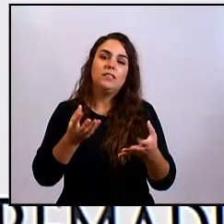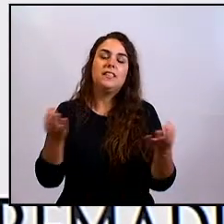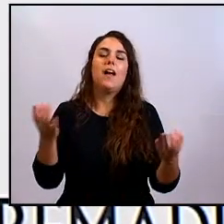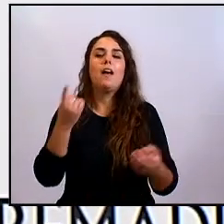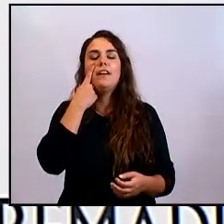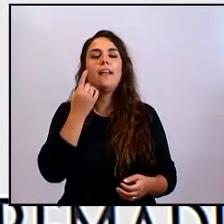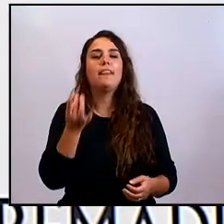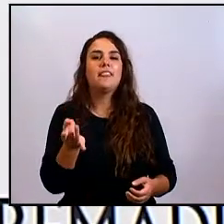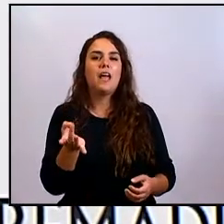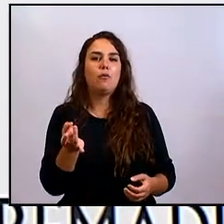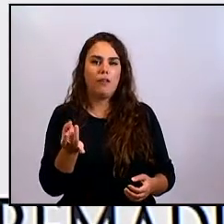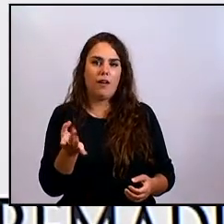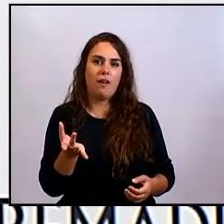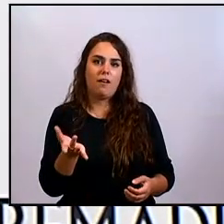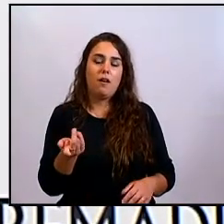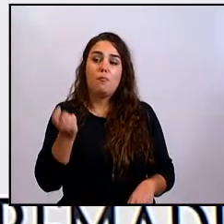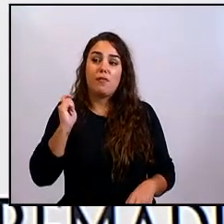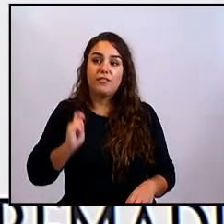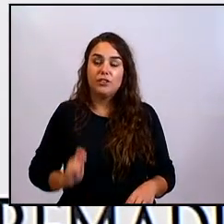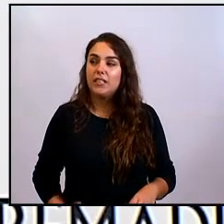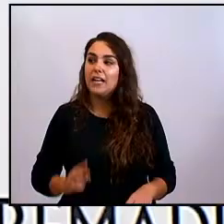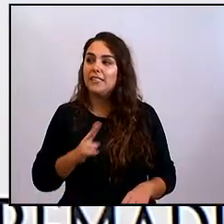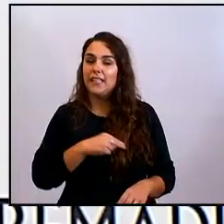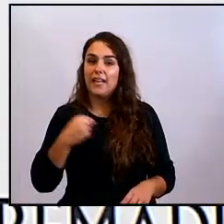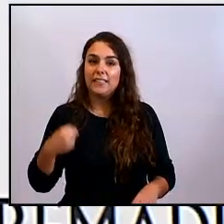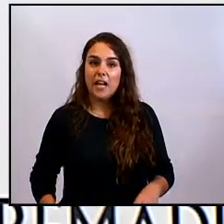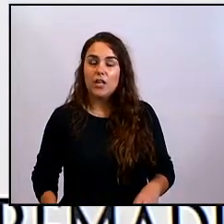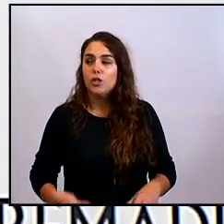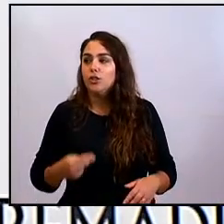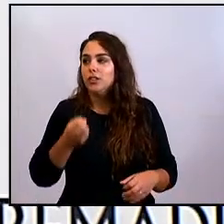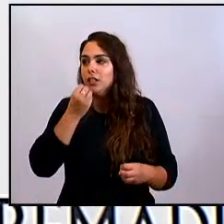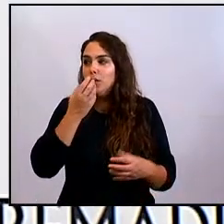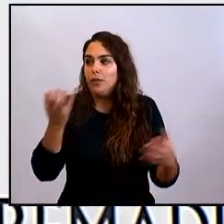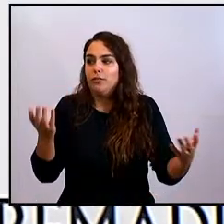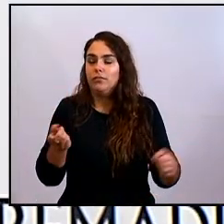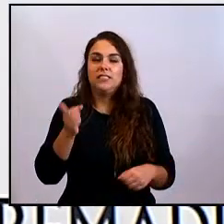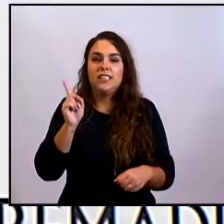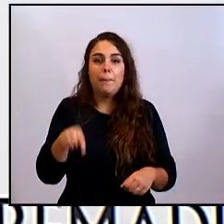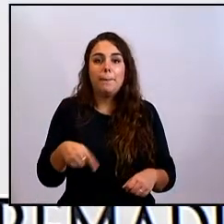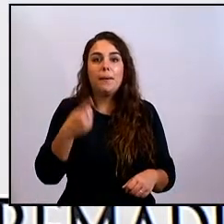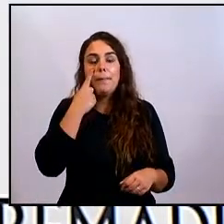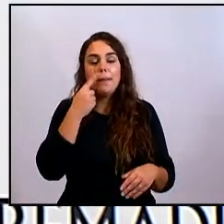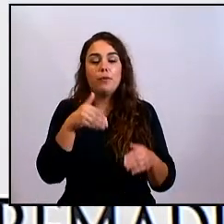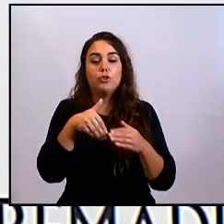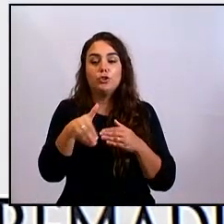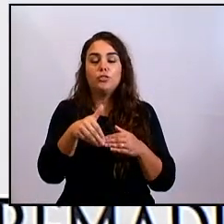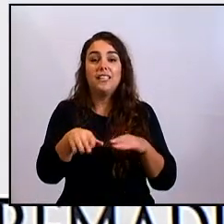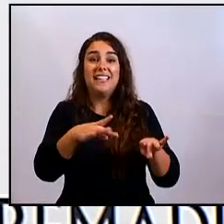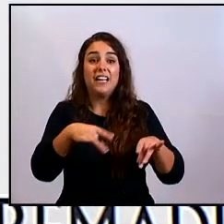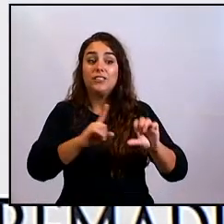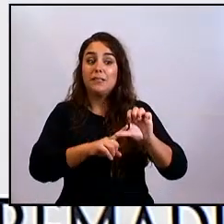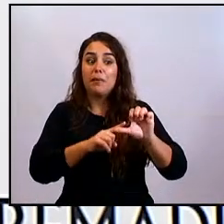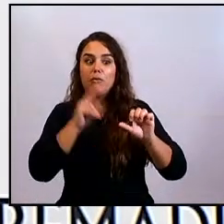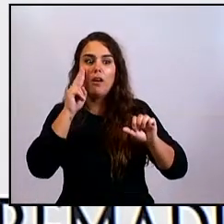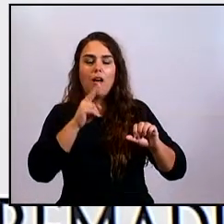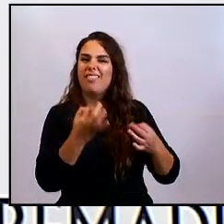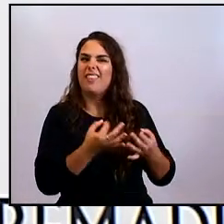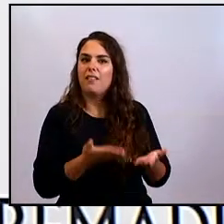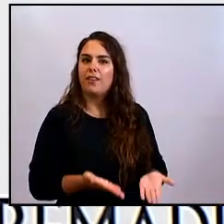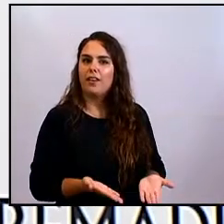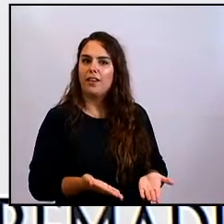déficit de profesionales sanitarios y también que miren a regiones como Extremadura con